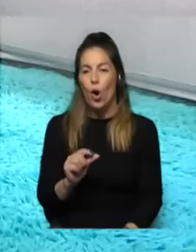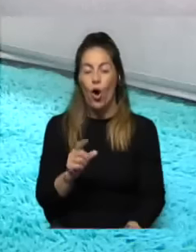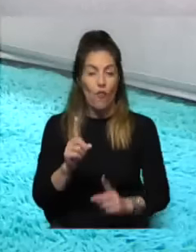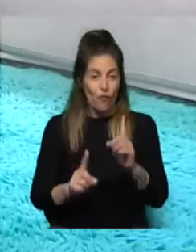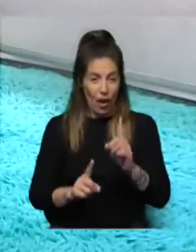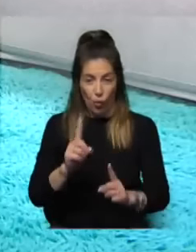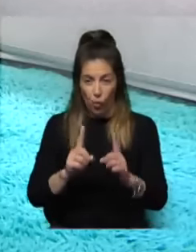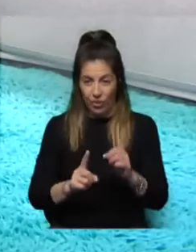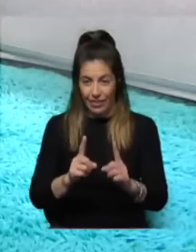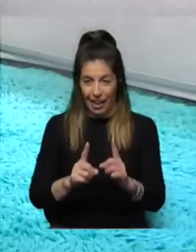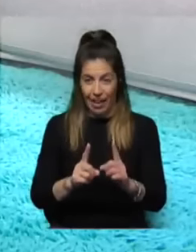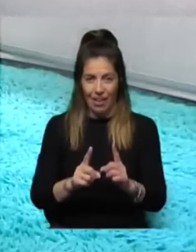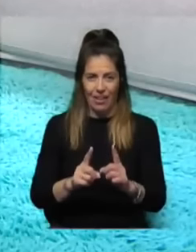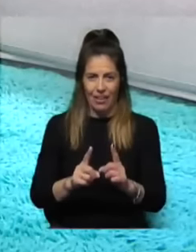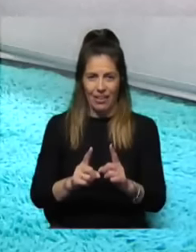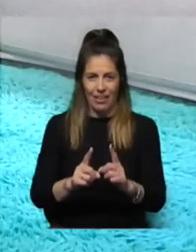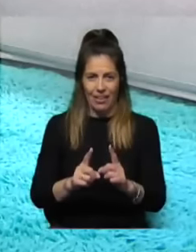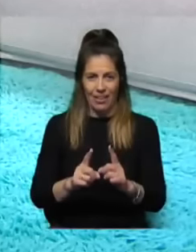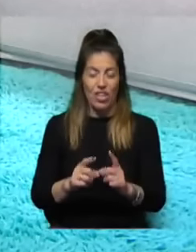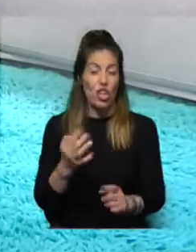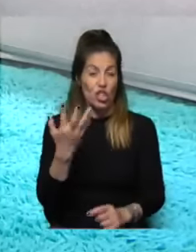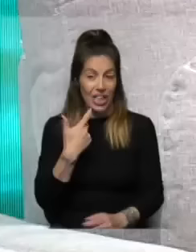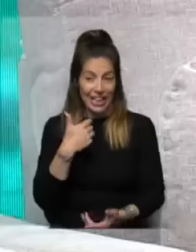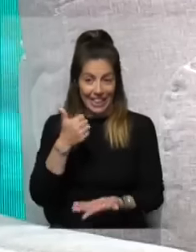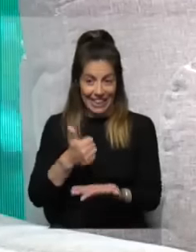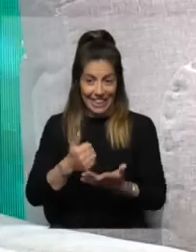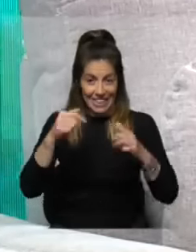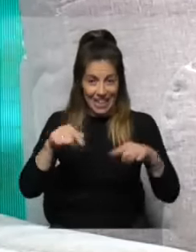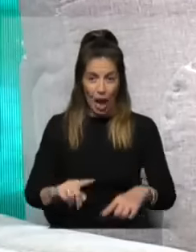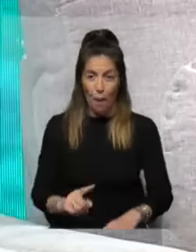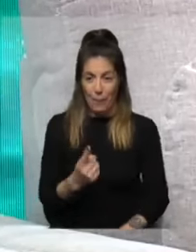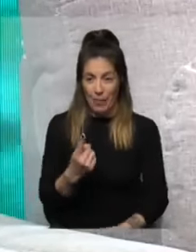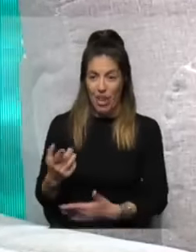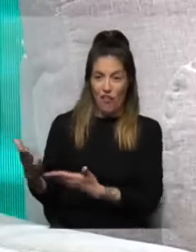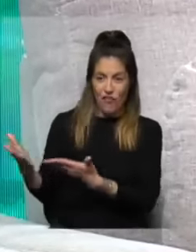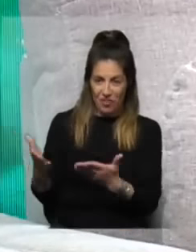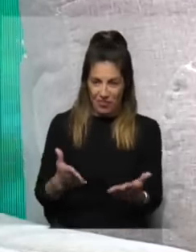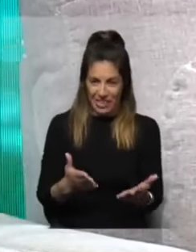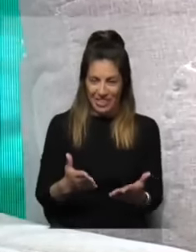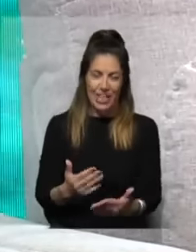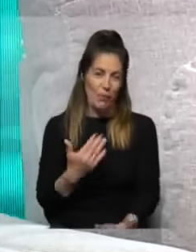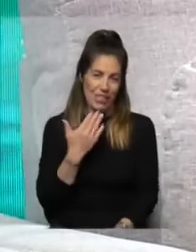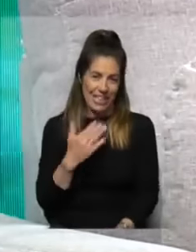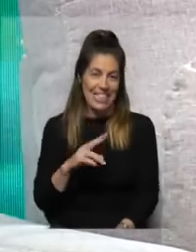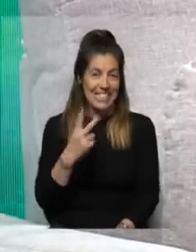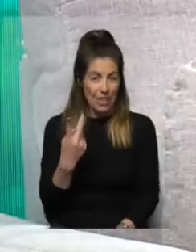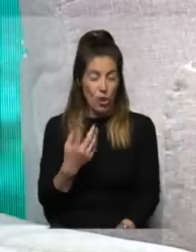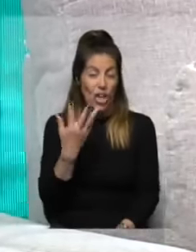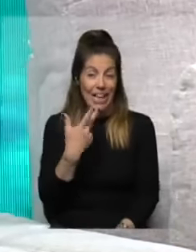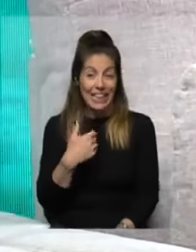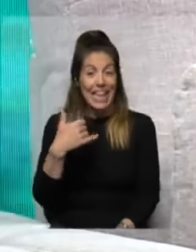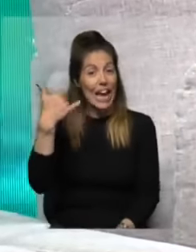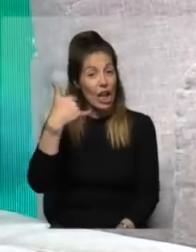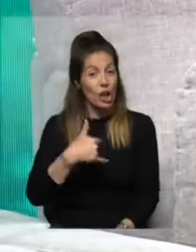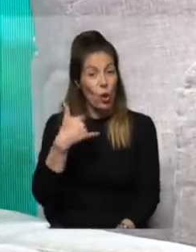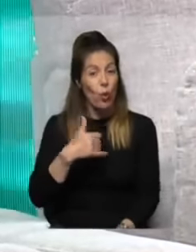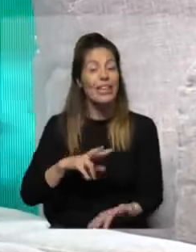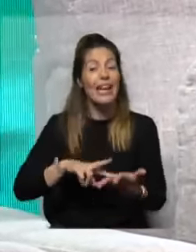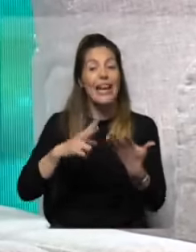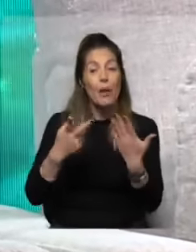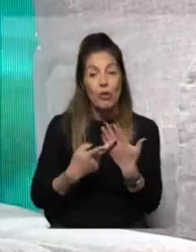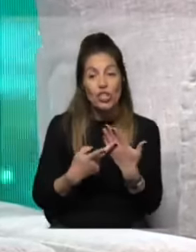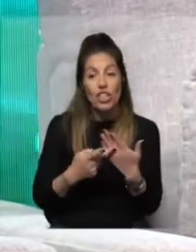facultad. Pero. Y escúchame, nos encanta tenerte acá, así que primera cosa, bienvenida. Gracias. Y segunda, nos encantaría que nos cuentes en qué proyectos